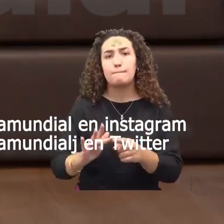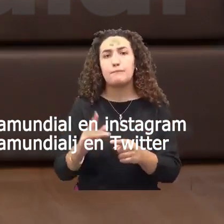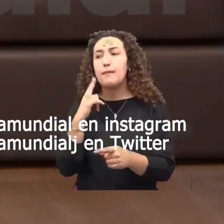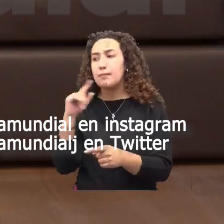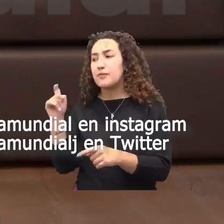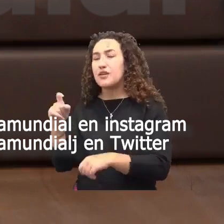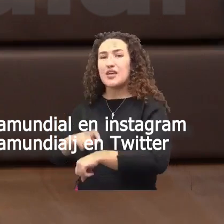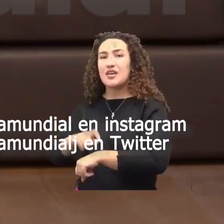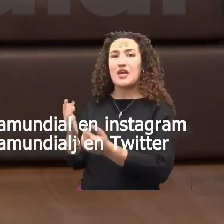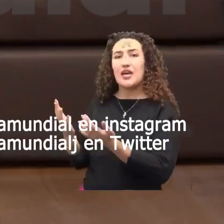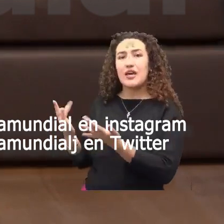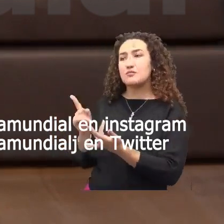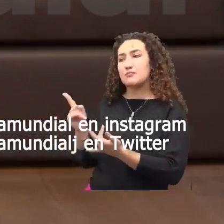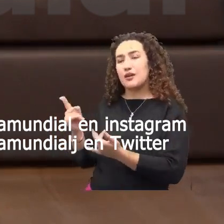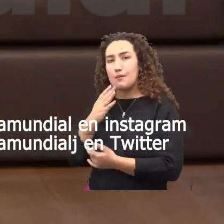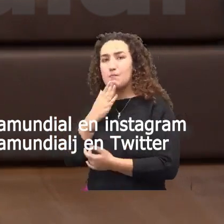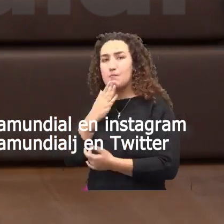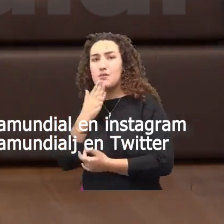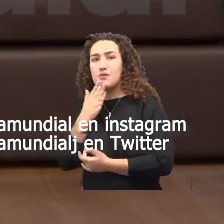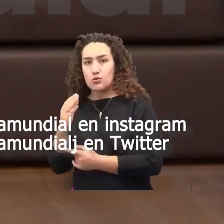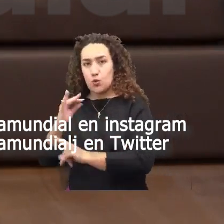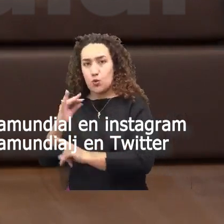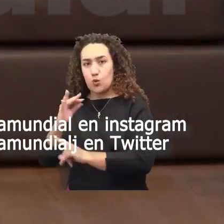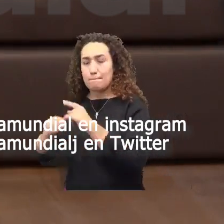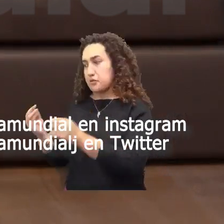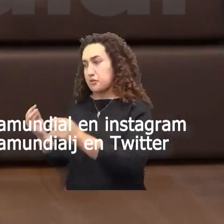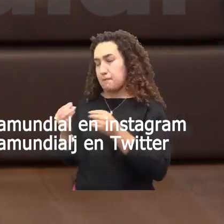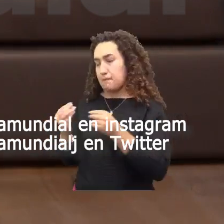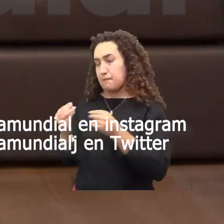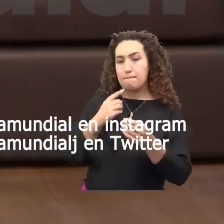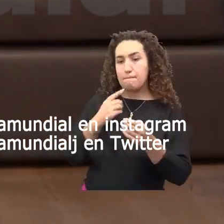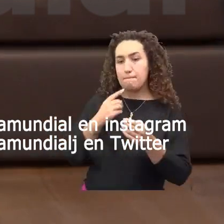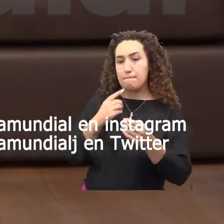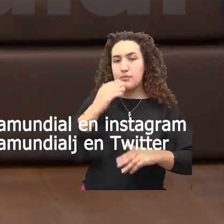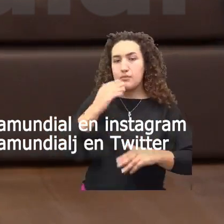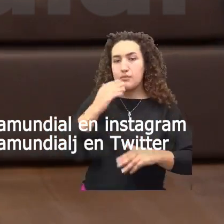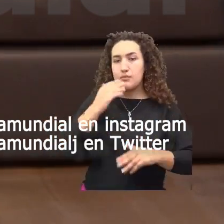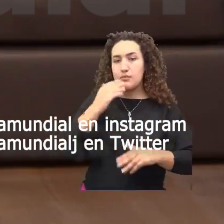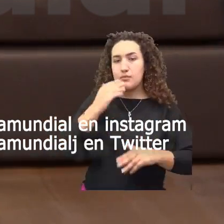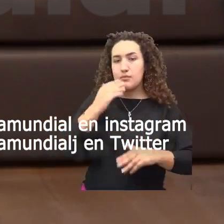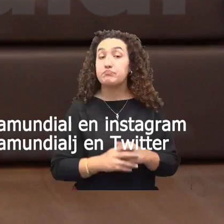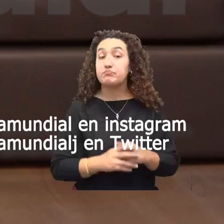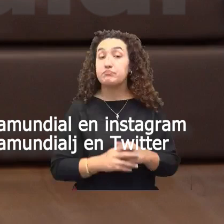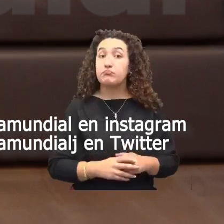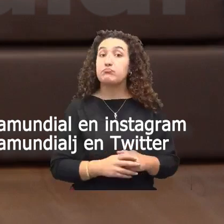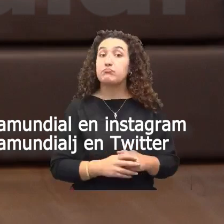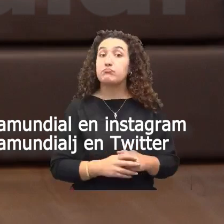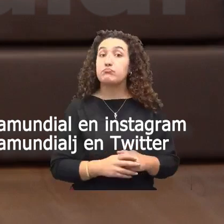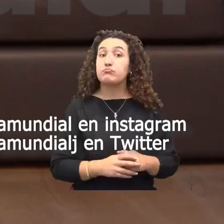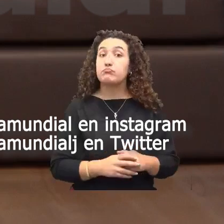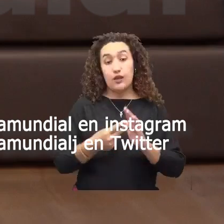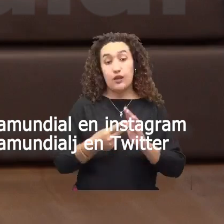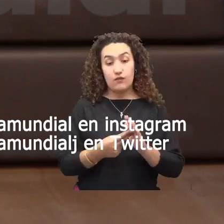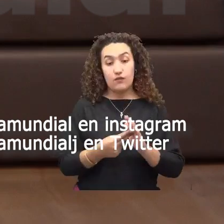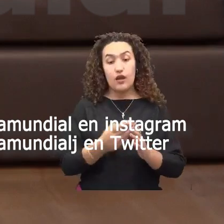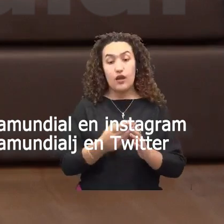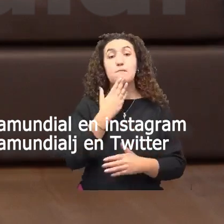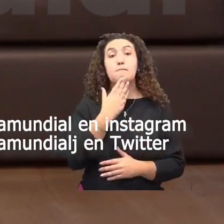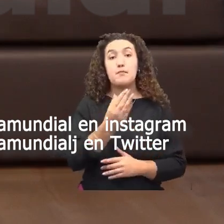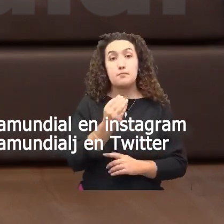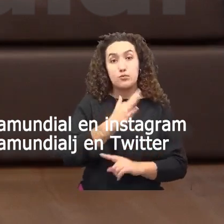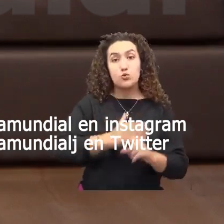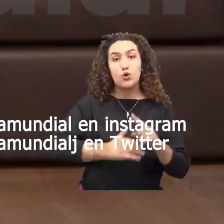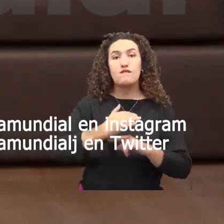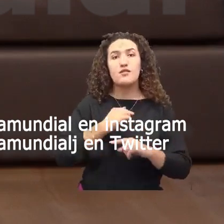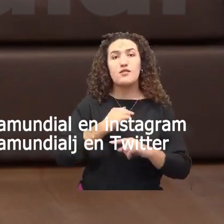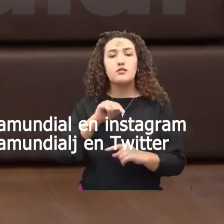con el resto de la construcción. Esto para mencionar que la licencia ambiental no es un aspecto que detenga el proyecto. Hoy Regiotram de Occidente